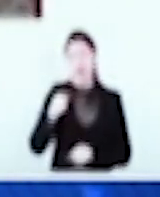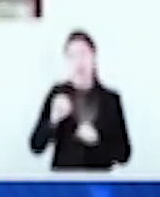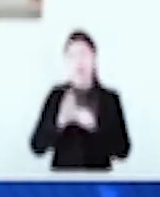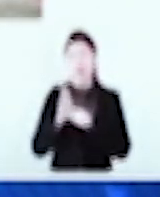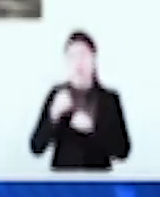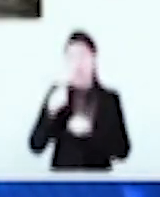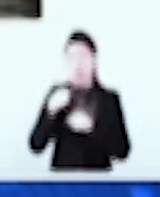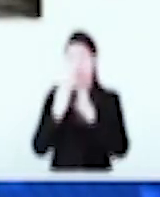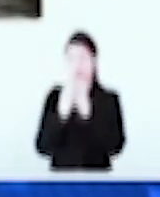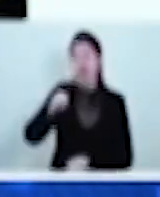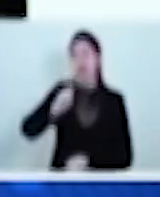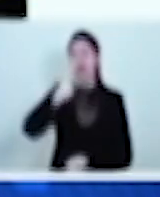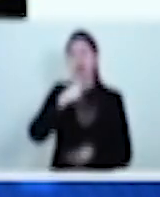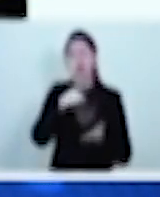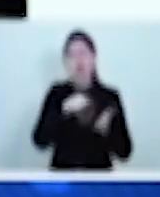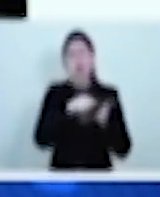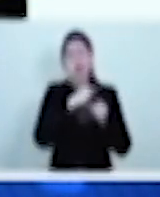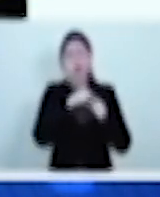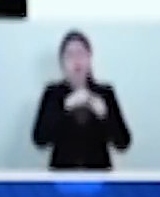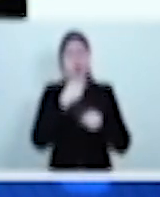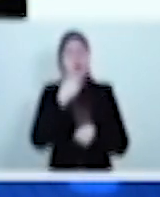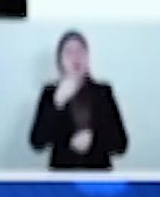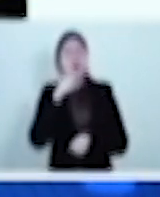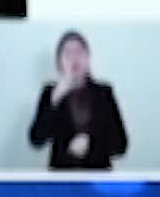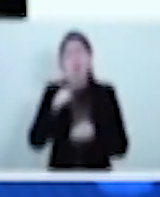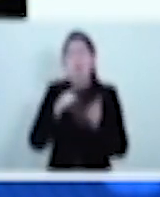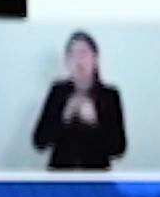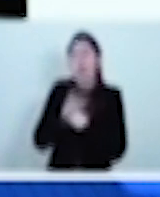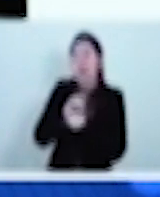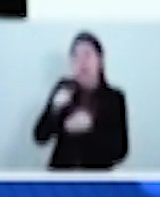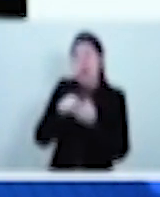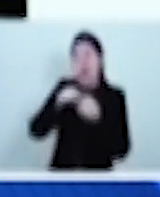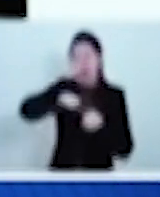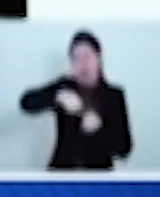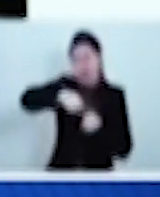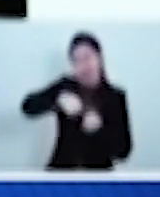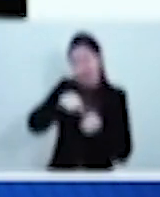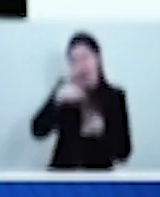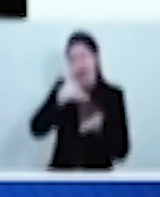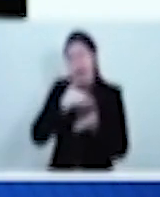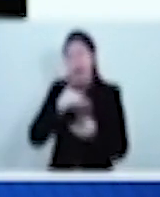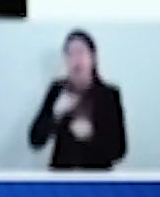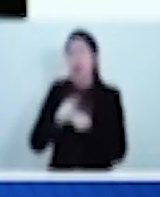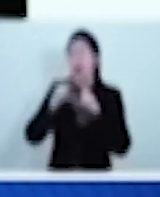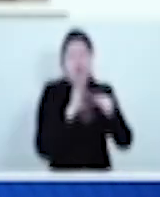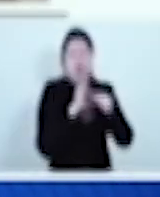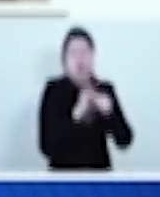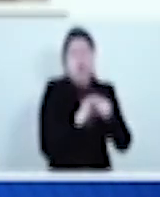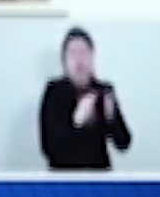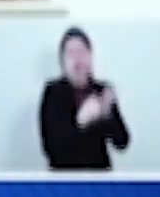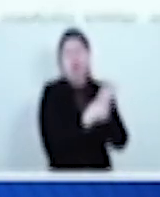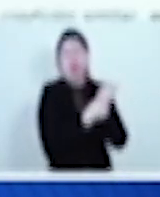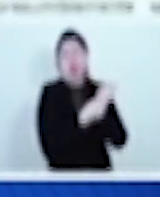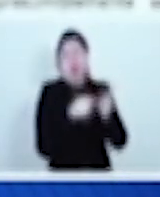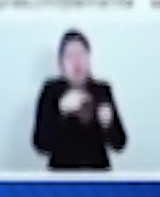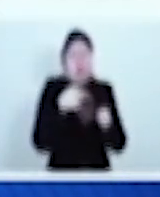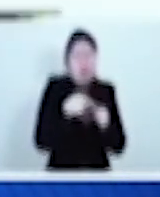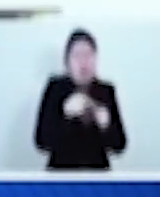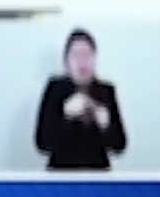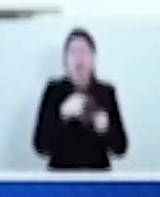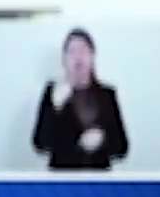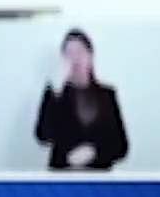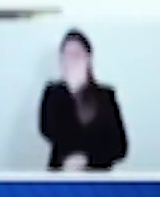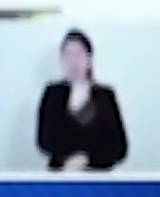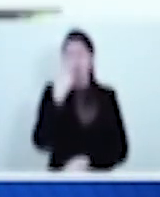haber prevenido si es que la estructura hubiera avisado, si hubiese avisado. Y esto es lo que se tiene que determinar a través de